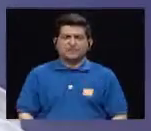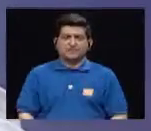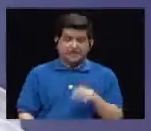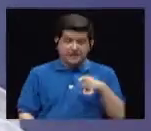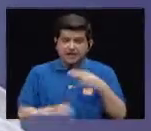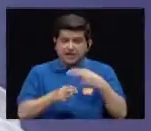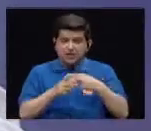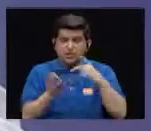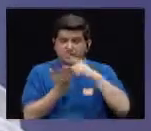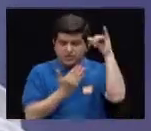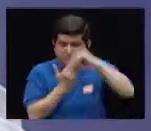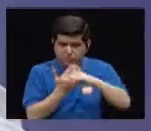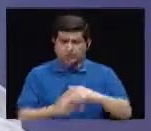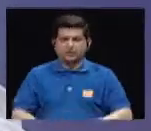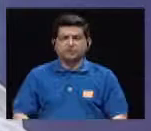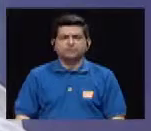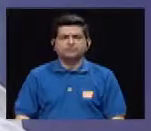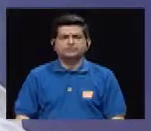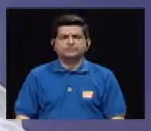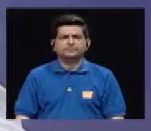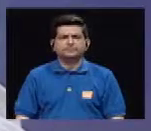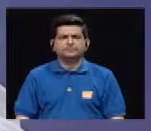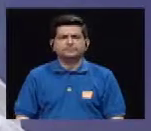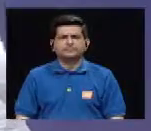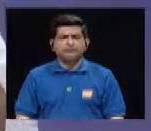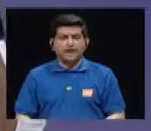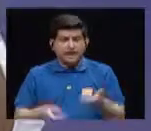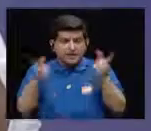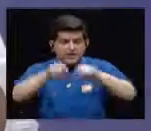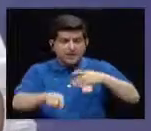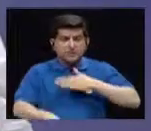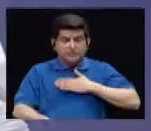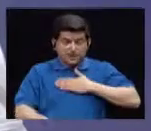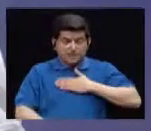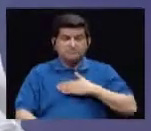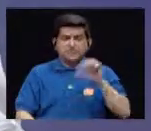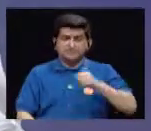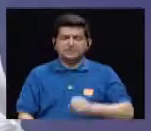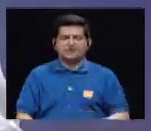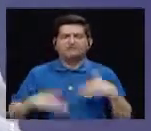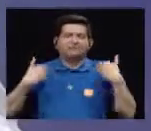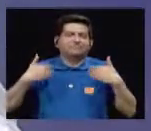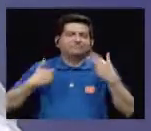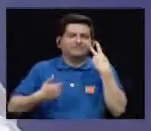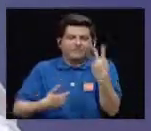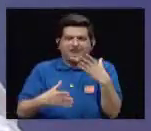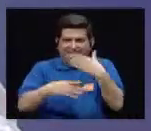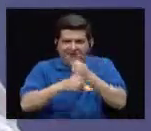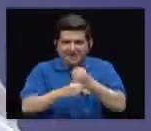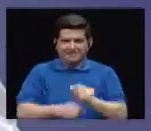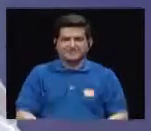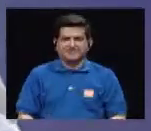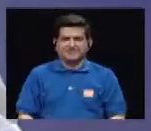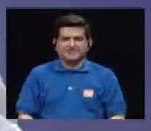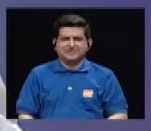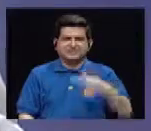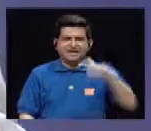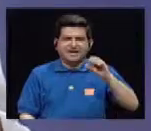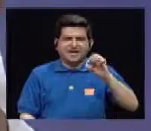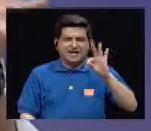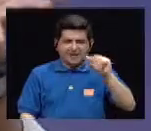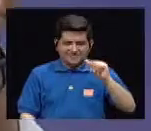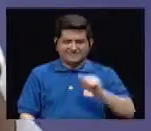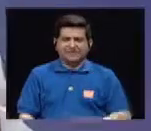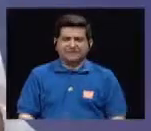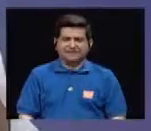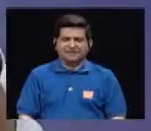el proyecto. ¿De qué se trata? Y de hecho me llenó, digamos, de regocijo ver cuando hicieron la